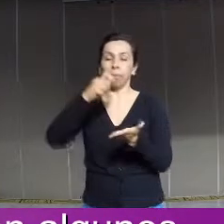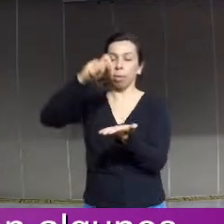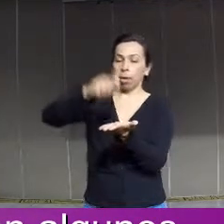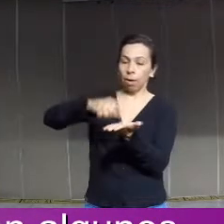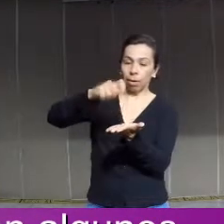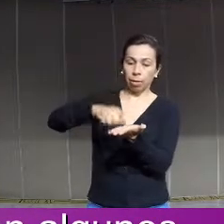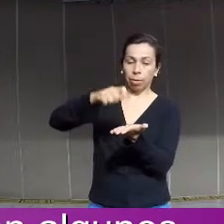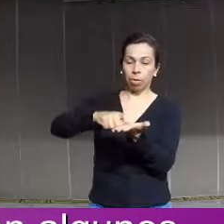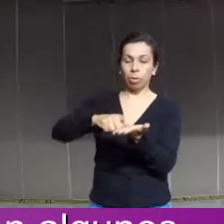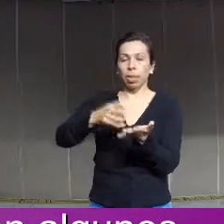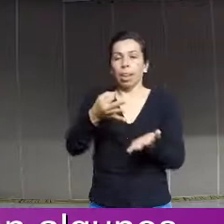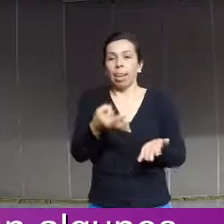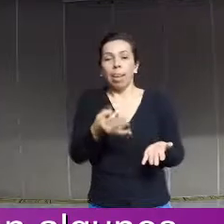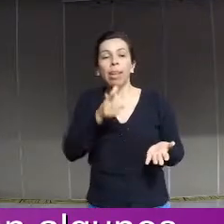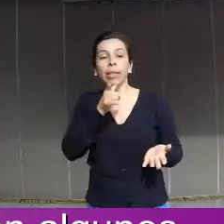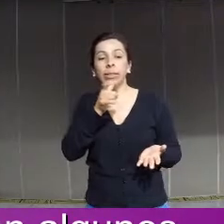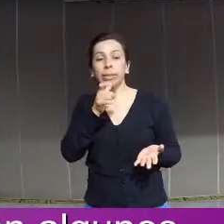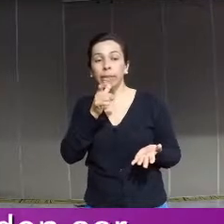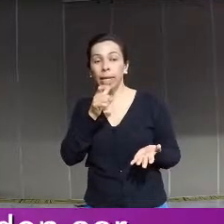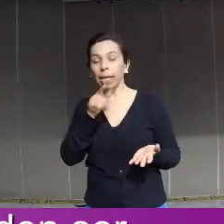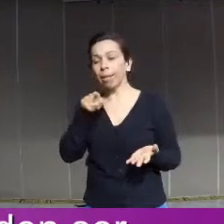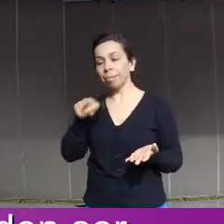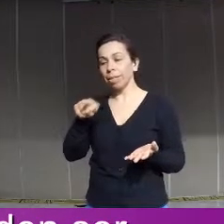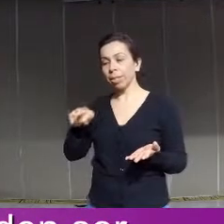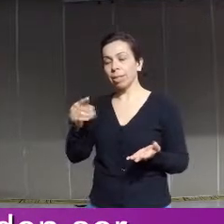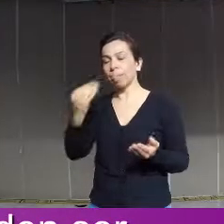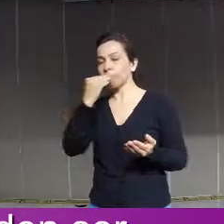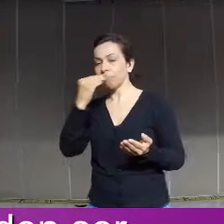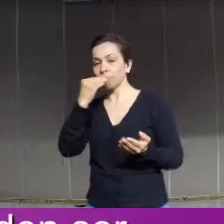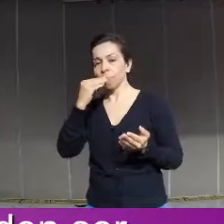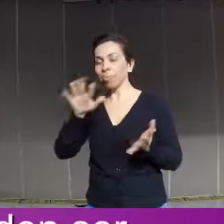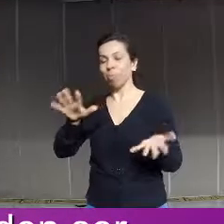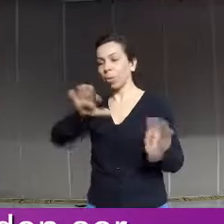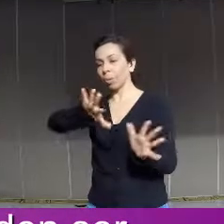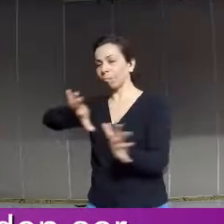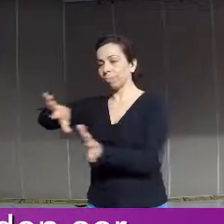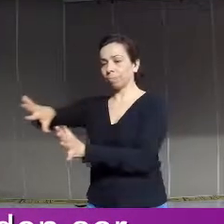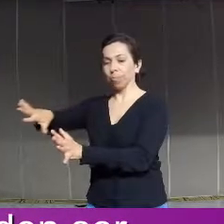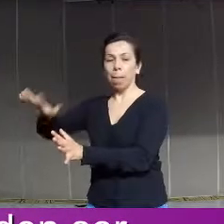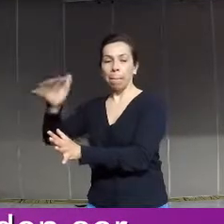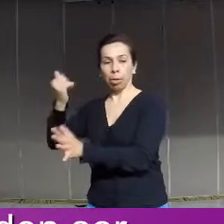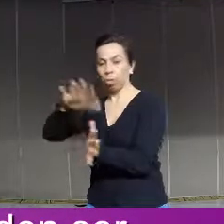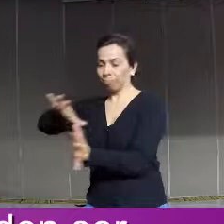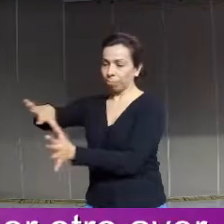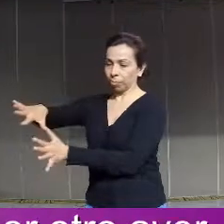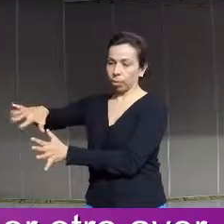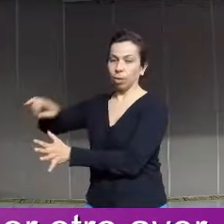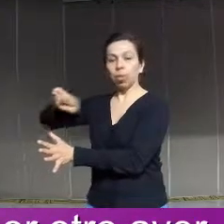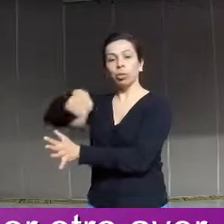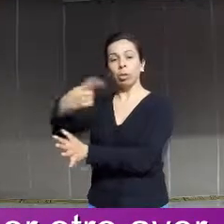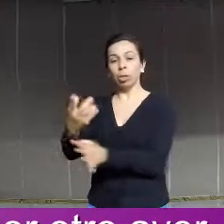lentejas. No es un alimento que nosotros recomendemos para nada. Nunca se le pudo buscar la vuelta. En el